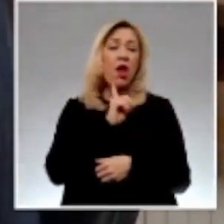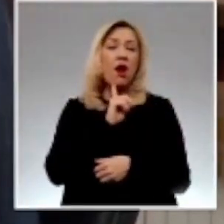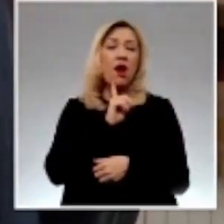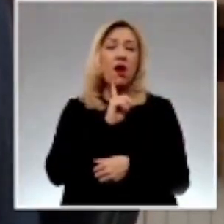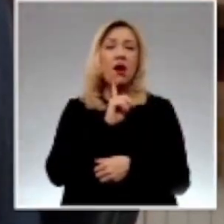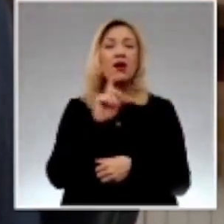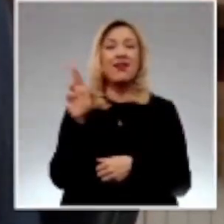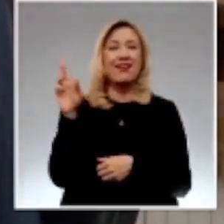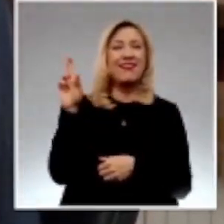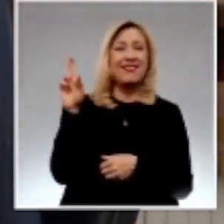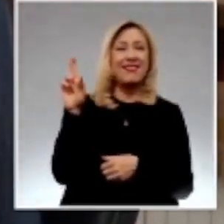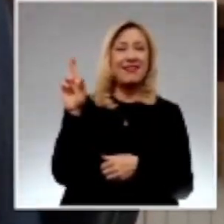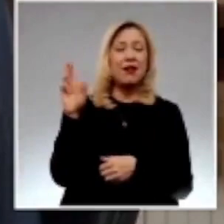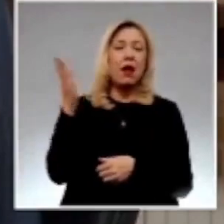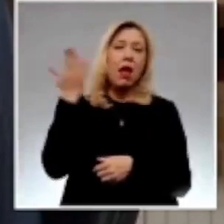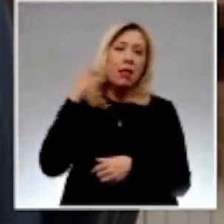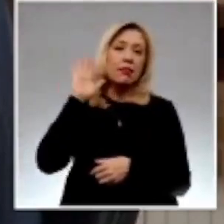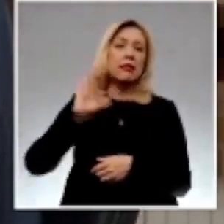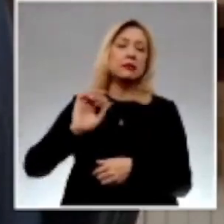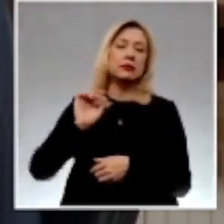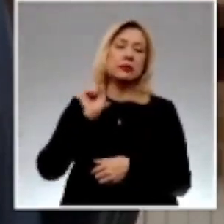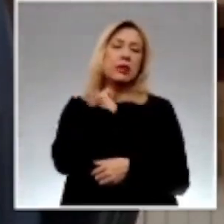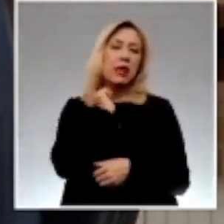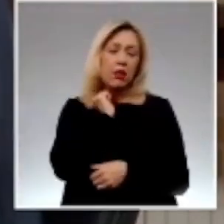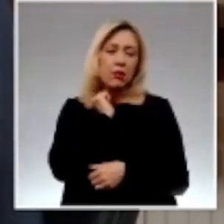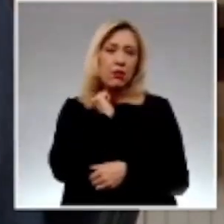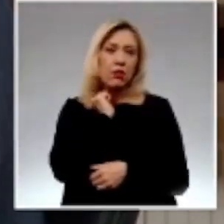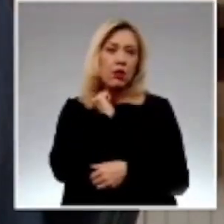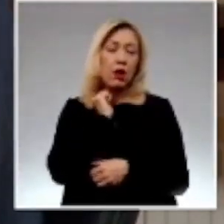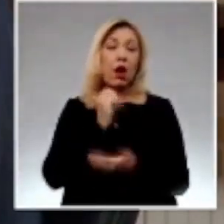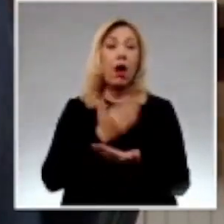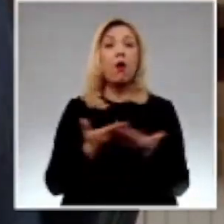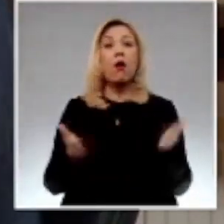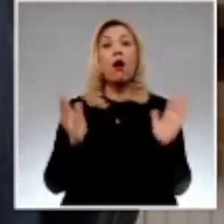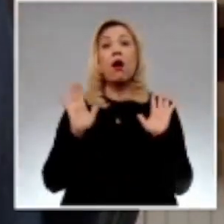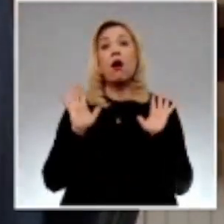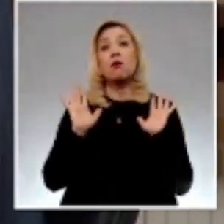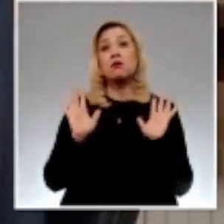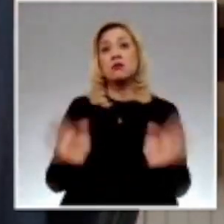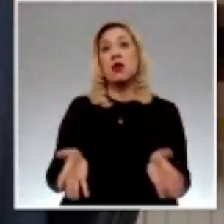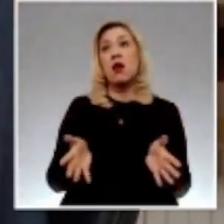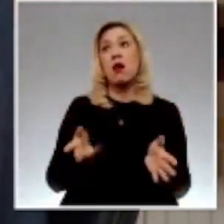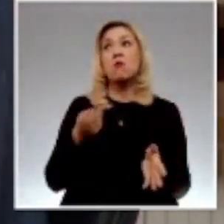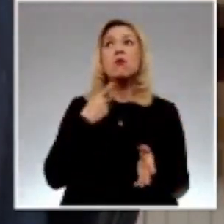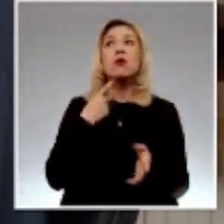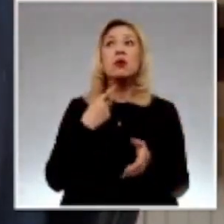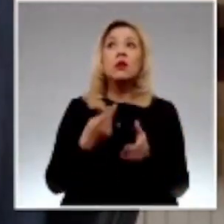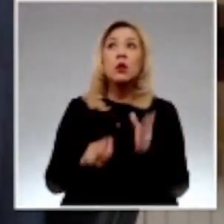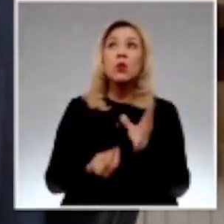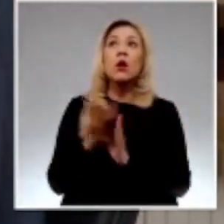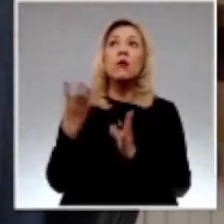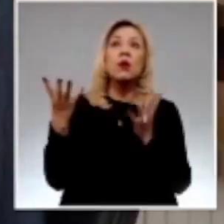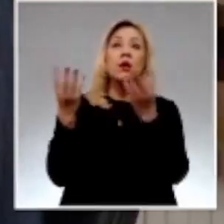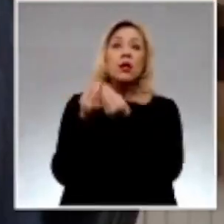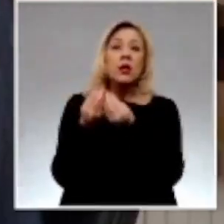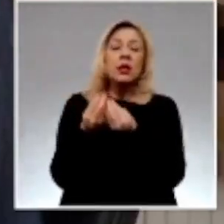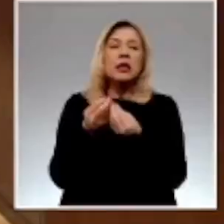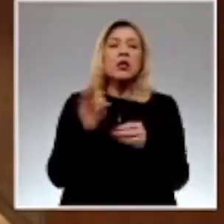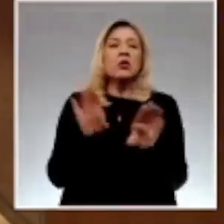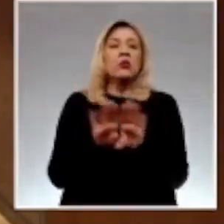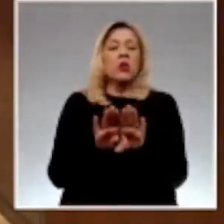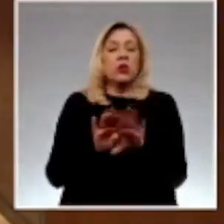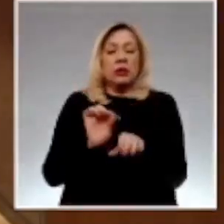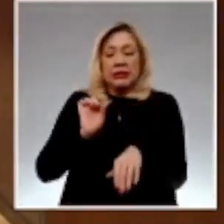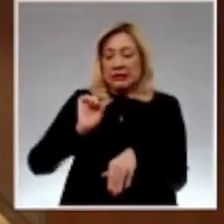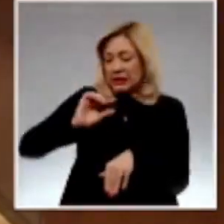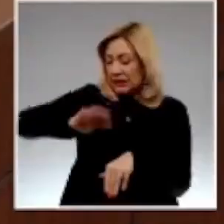senadora y debe tolerar mayormente la crítica Esto no es nuevo esto es jurisprudencia de la suprema corte el